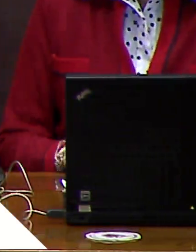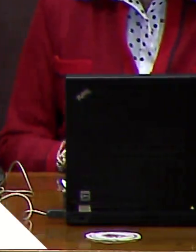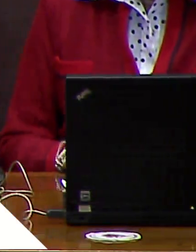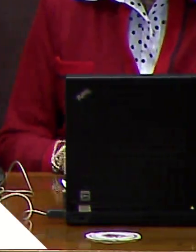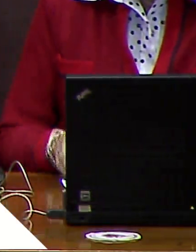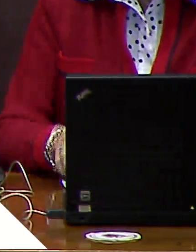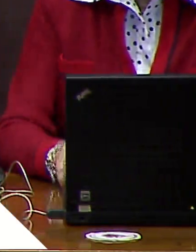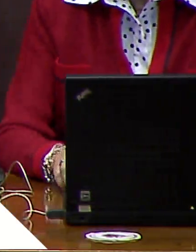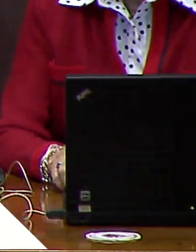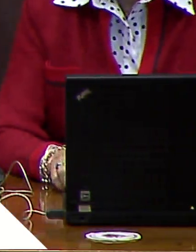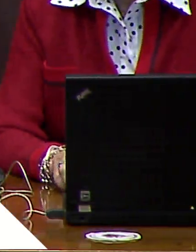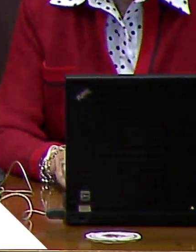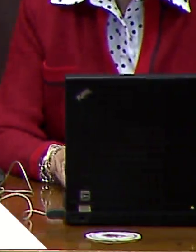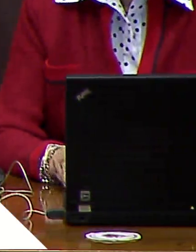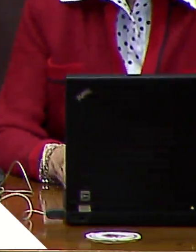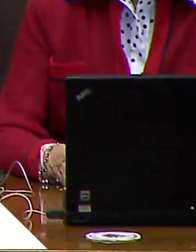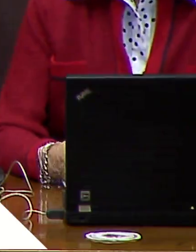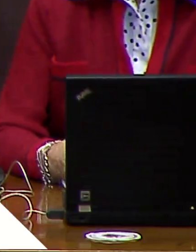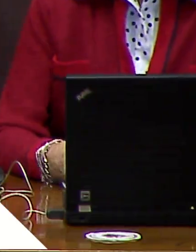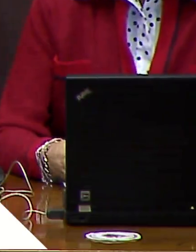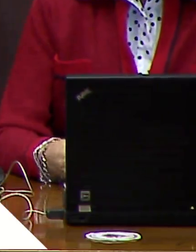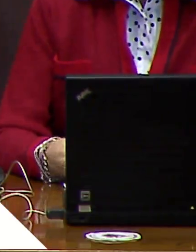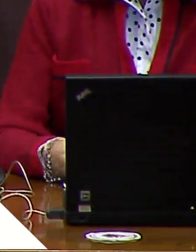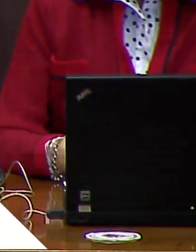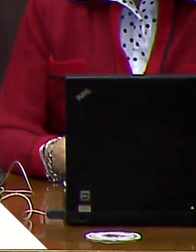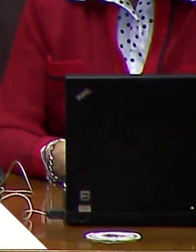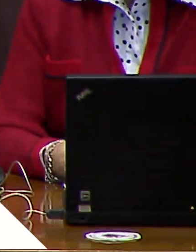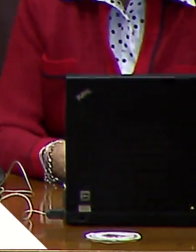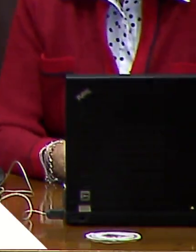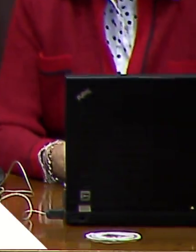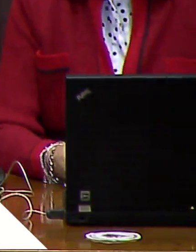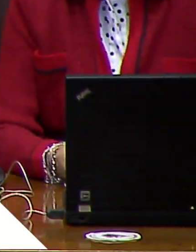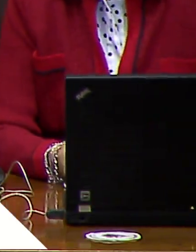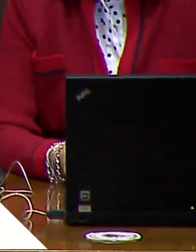gracias diputado ya veo cuál es su referencia de ahora en adelante